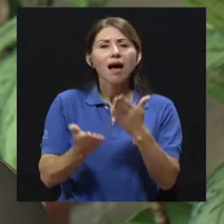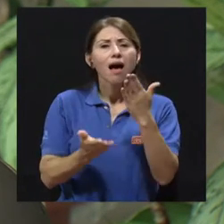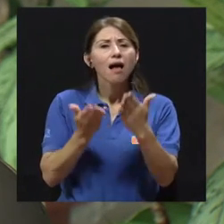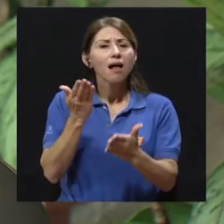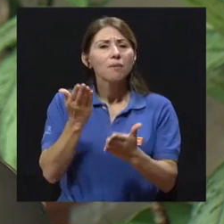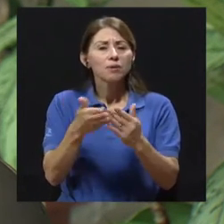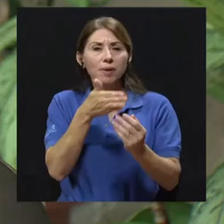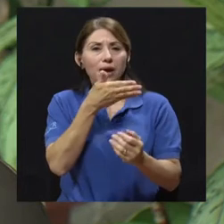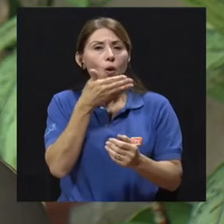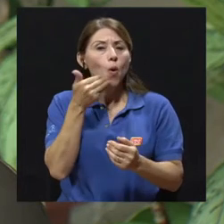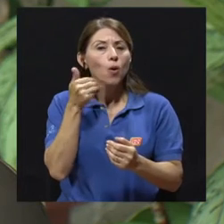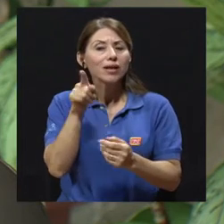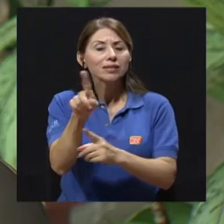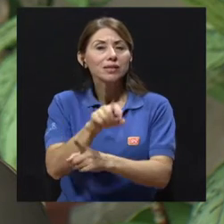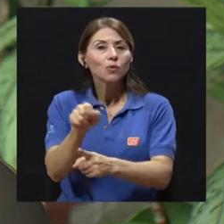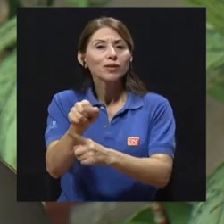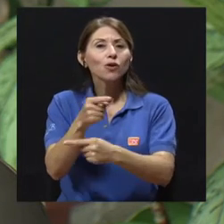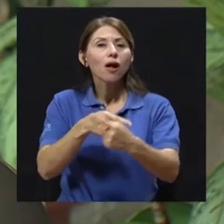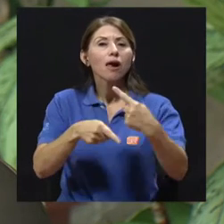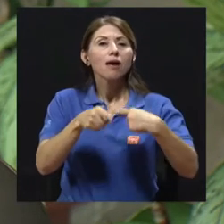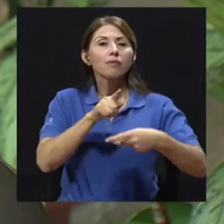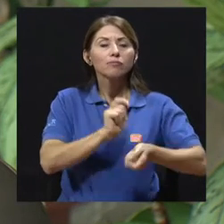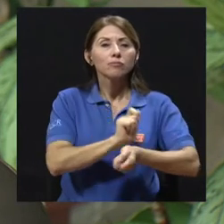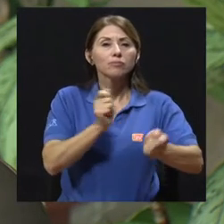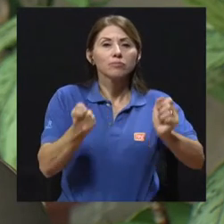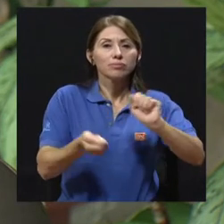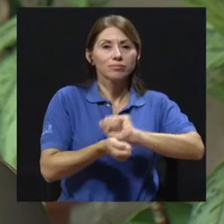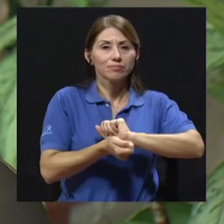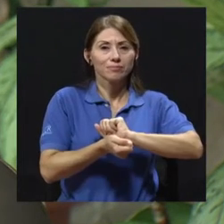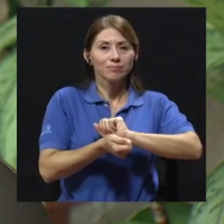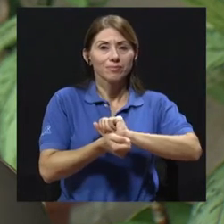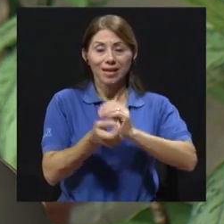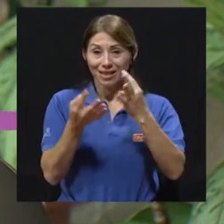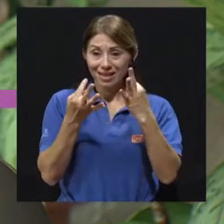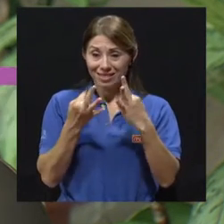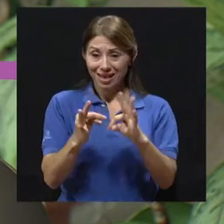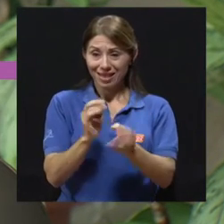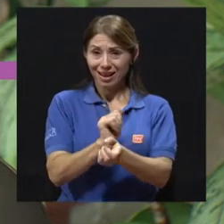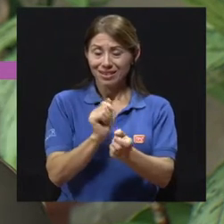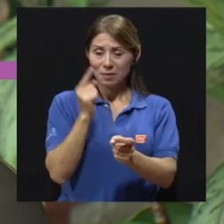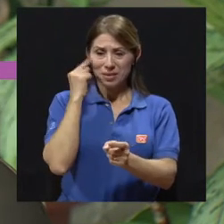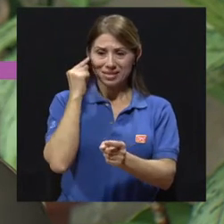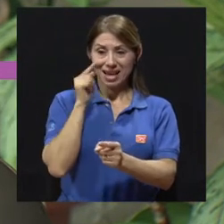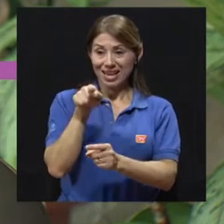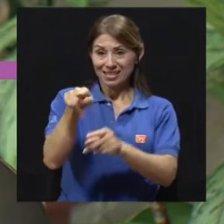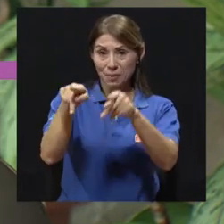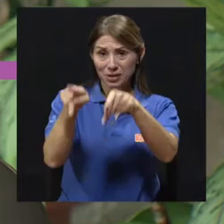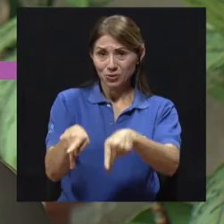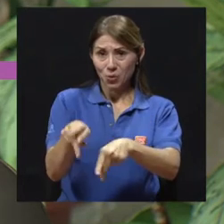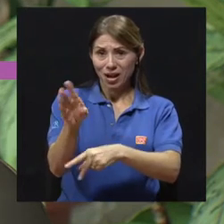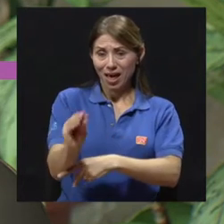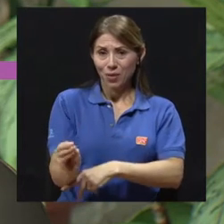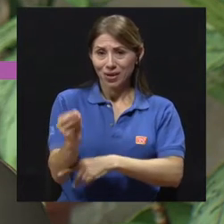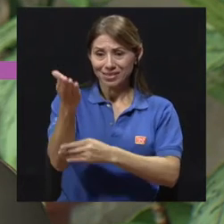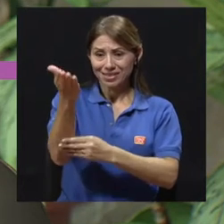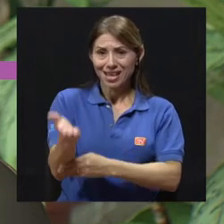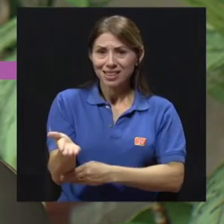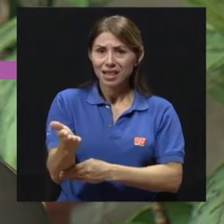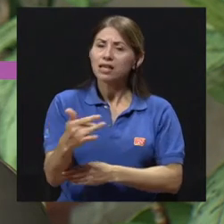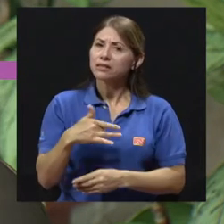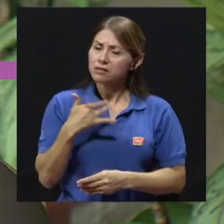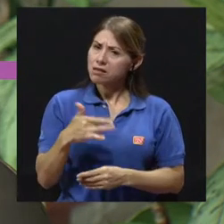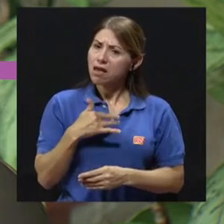revertir la situación y tratar de que esa persona o de que ese adolescente se sienta más bien con todas